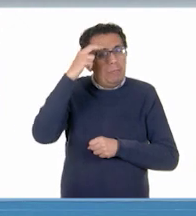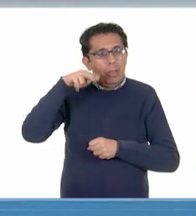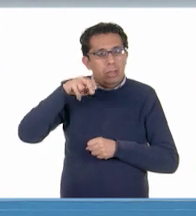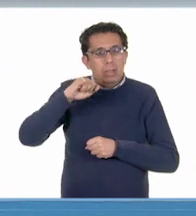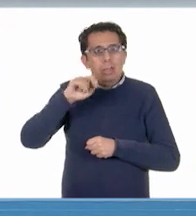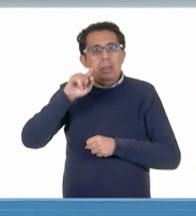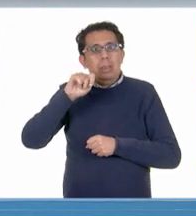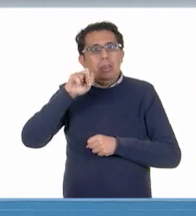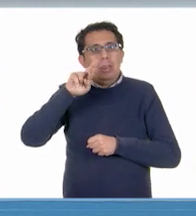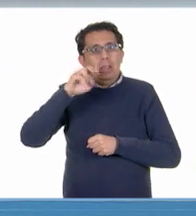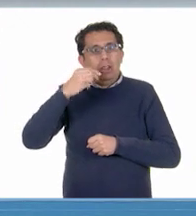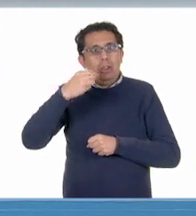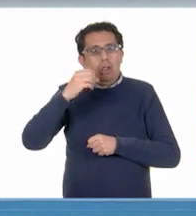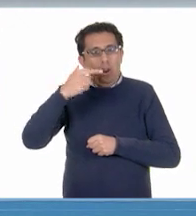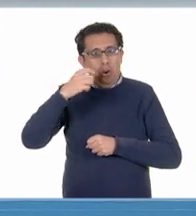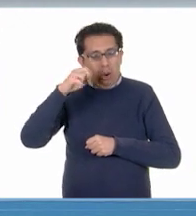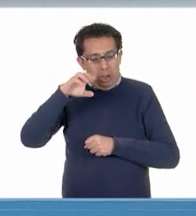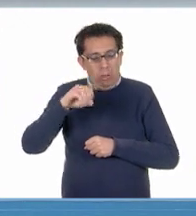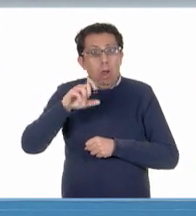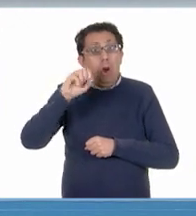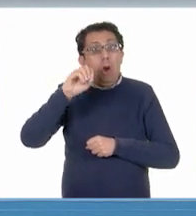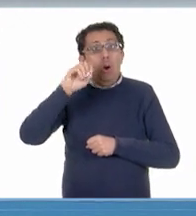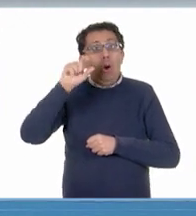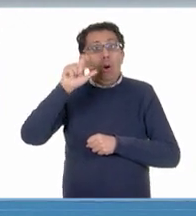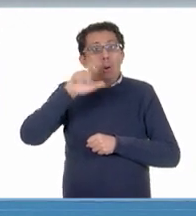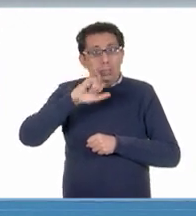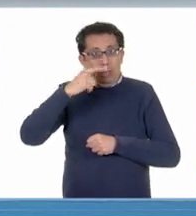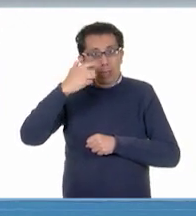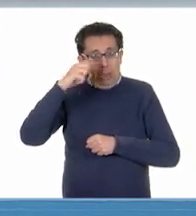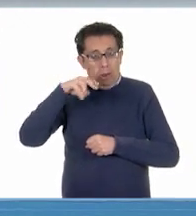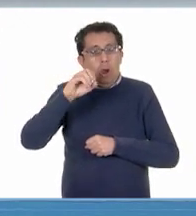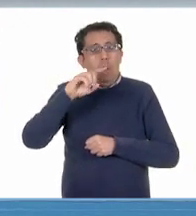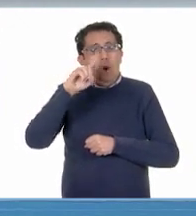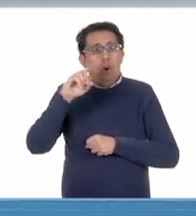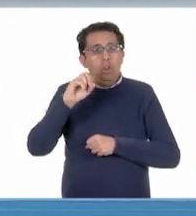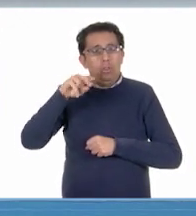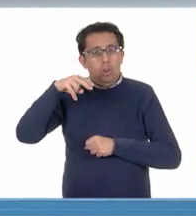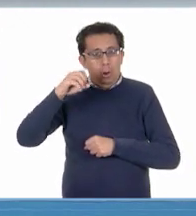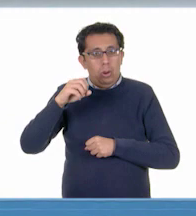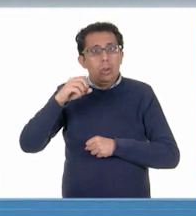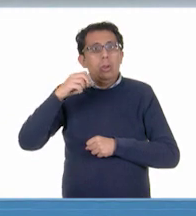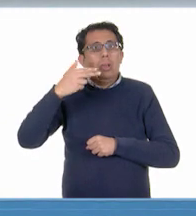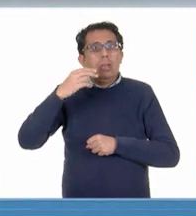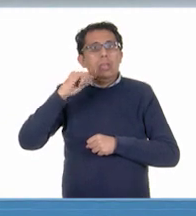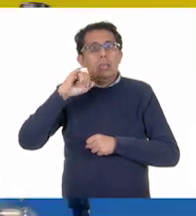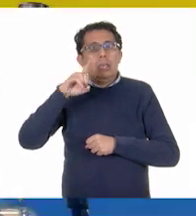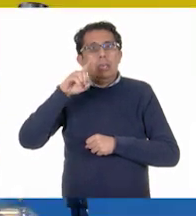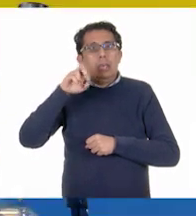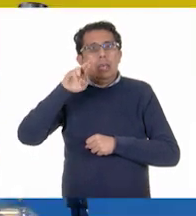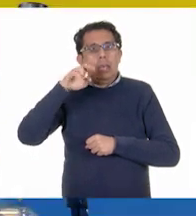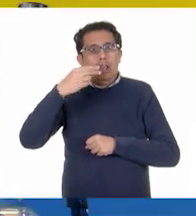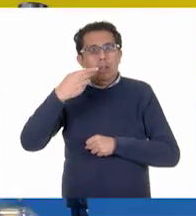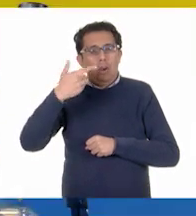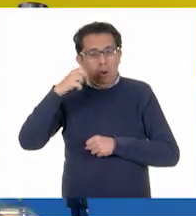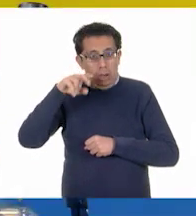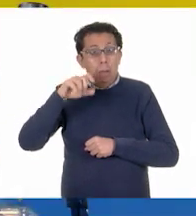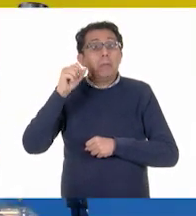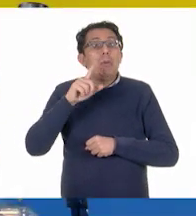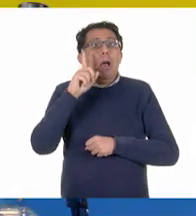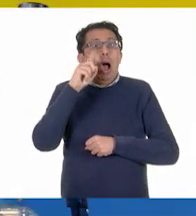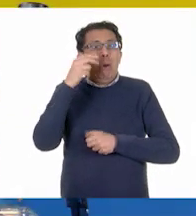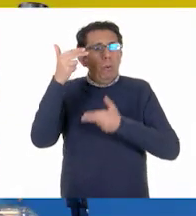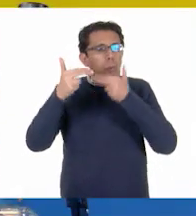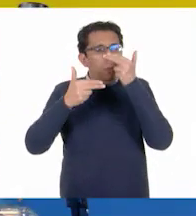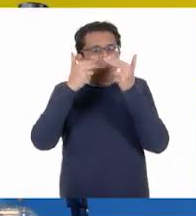Nitrógeno, oxígeno, ozono, hidrógeno y vapor de agua. Y también vimos